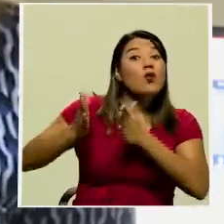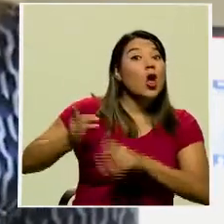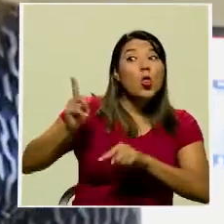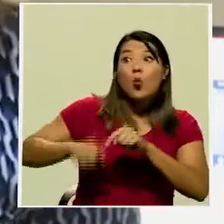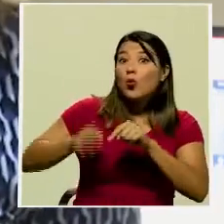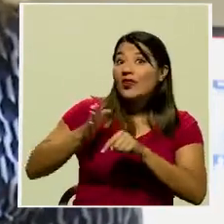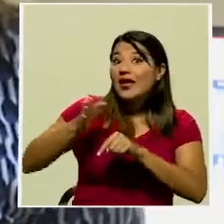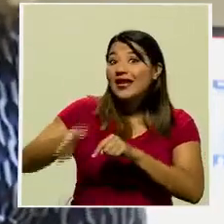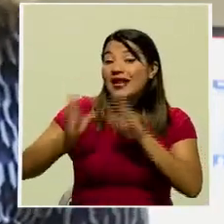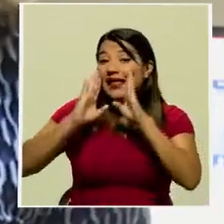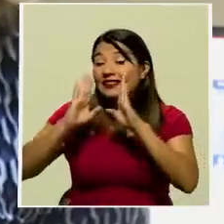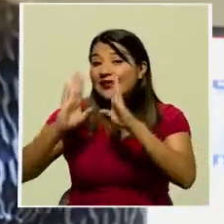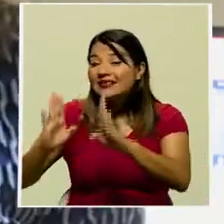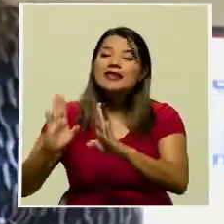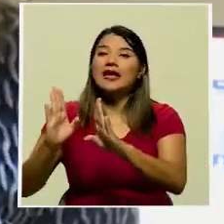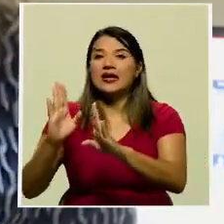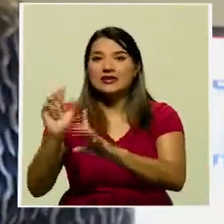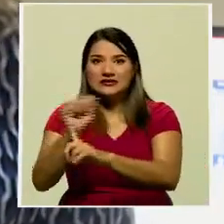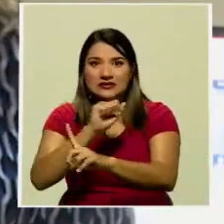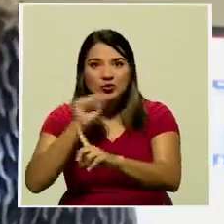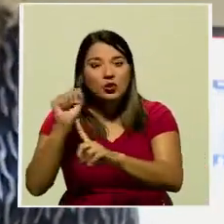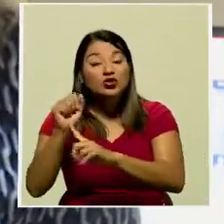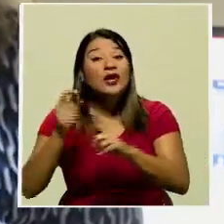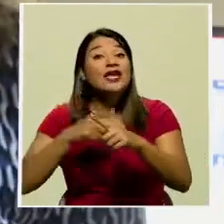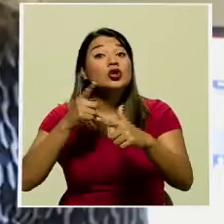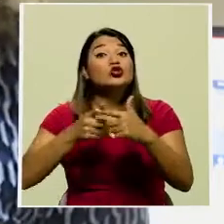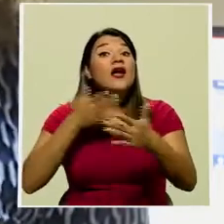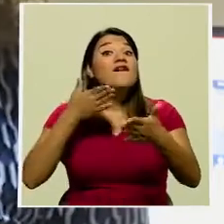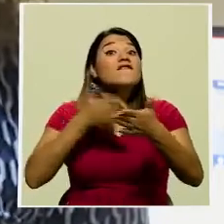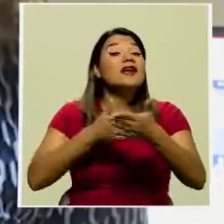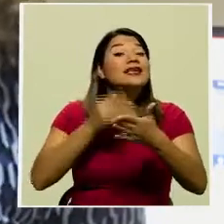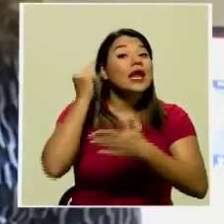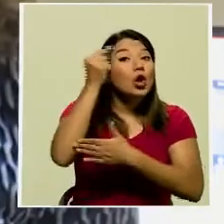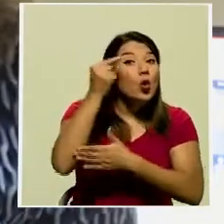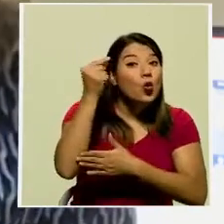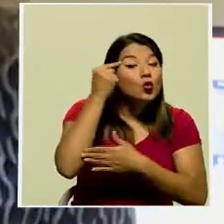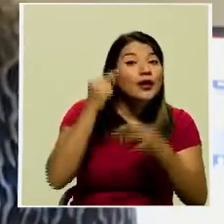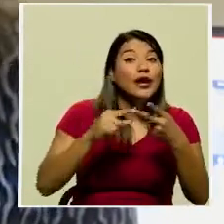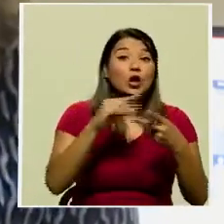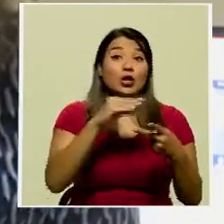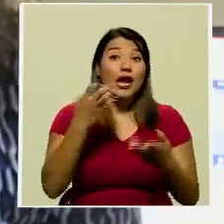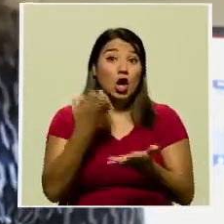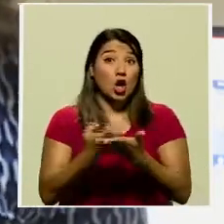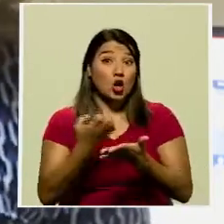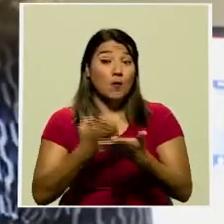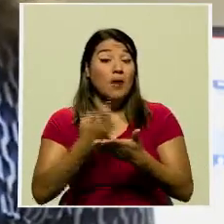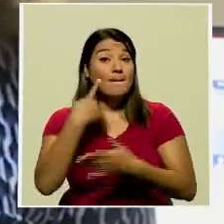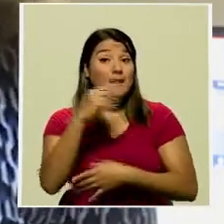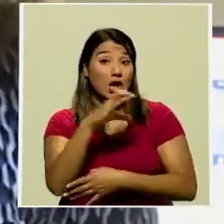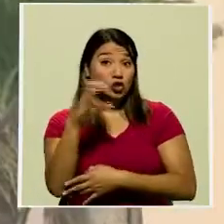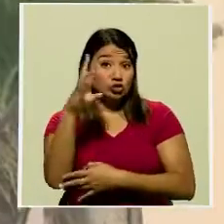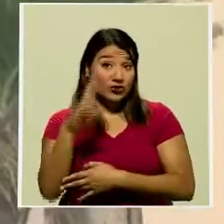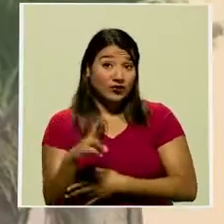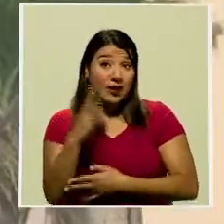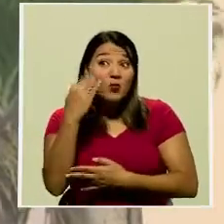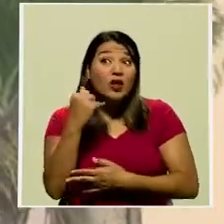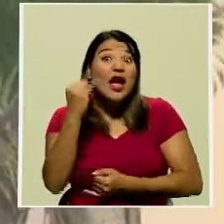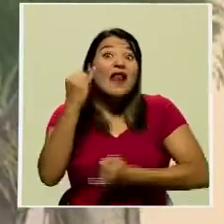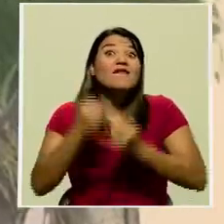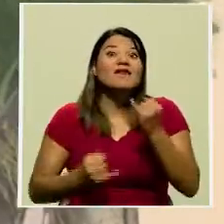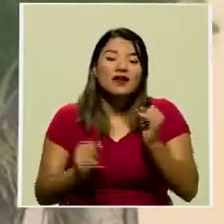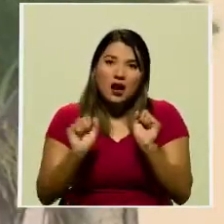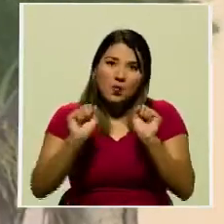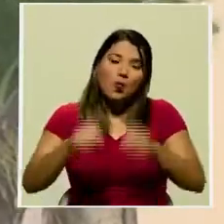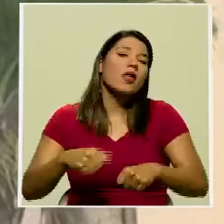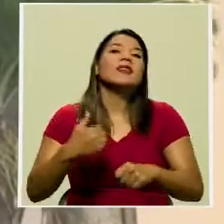para la economía del país, porque eso podría provocar condenas mayores, casos que no hemos atendido. El presupuesto